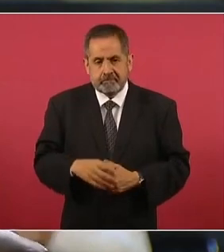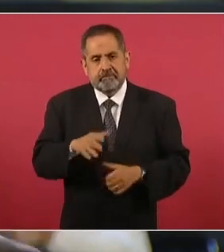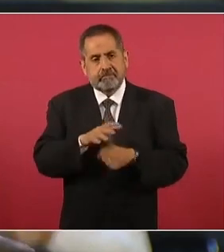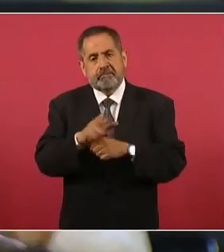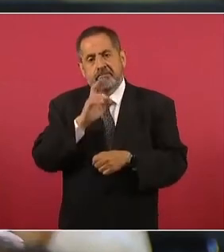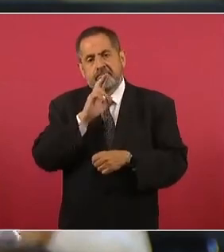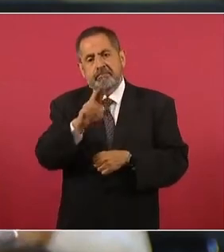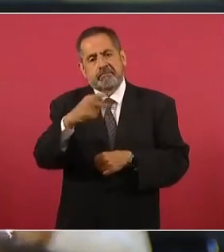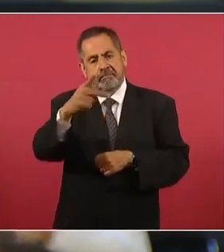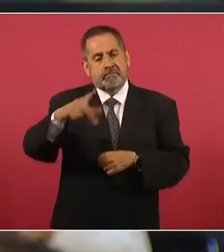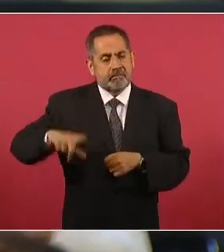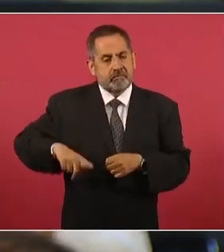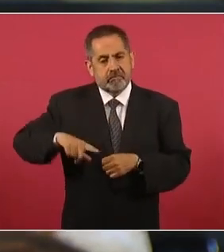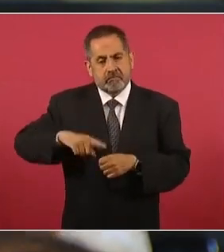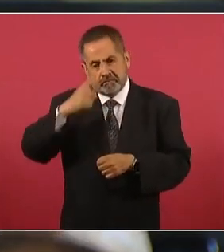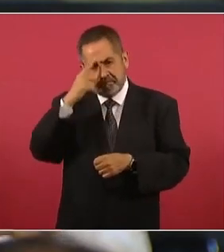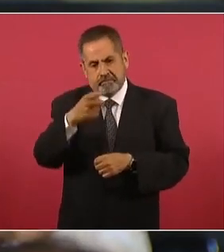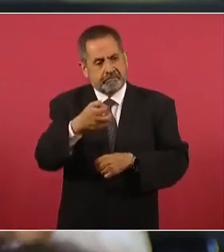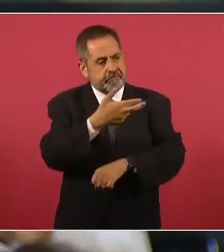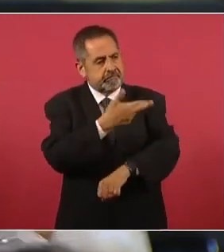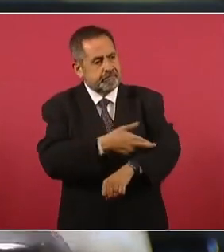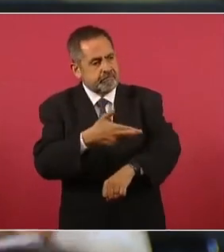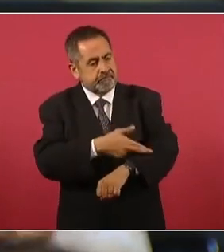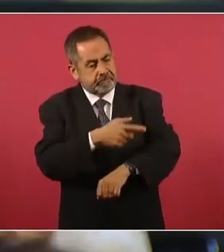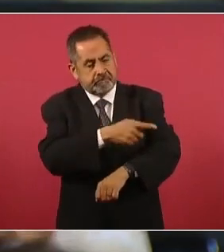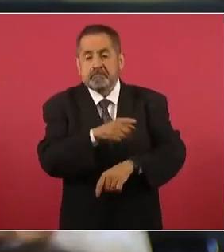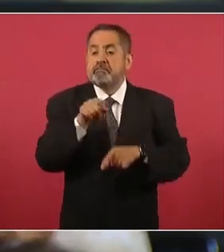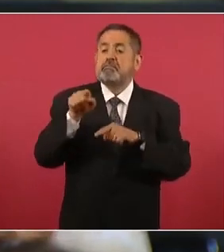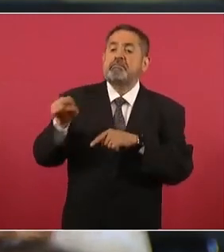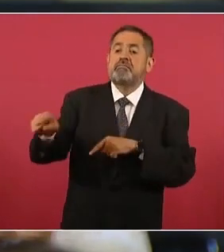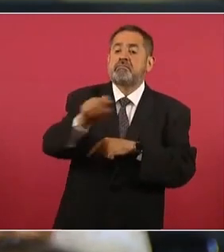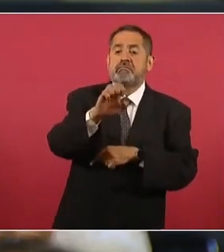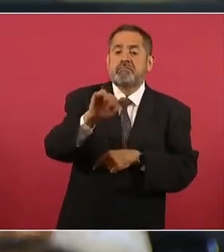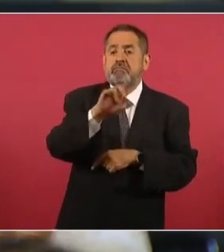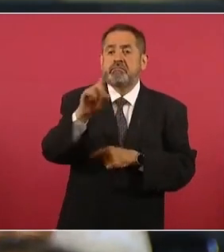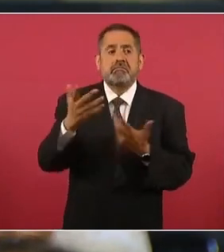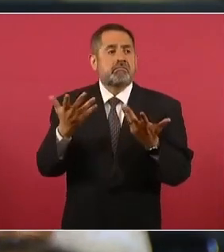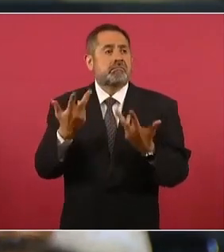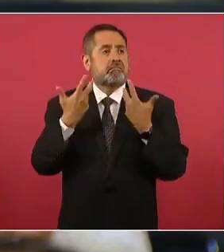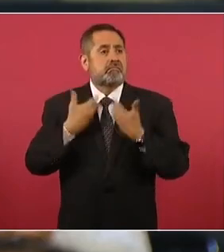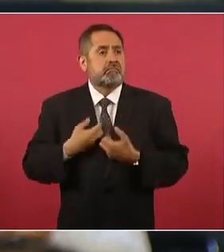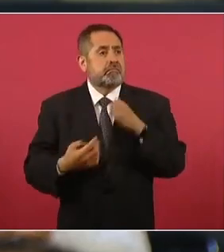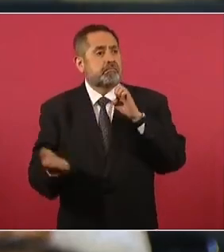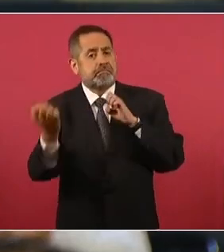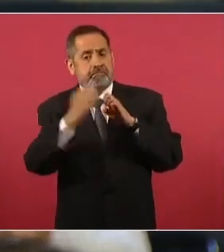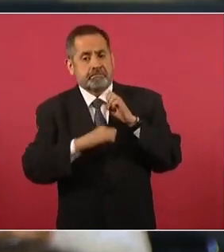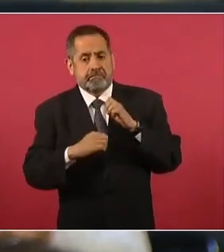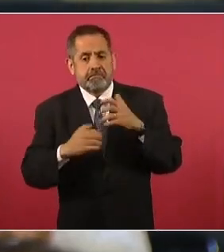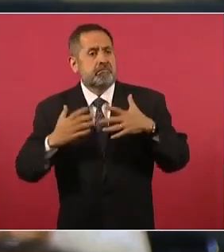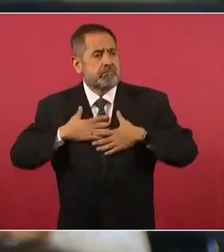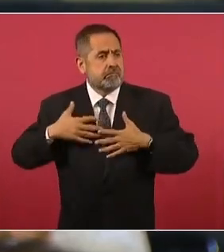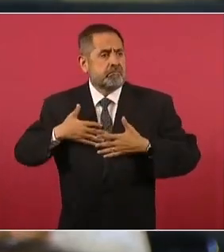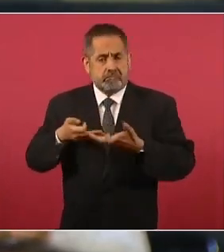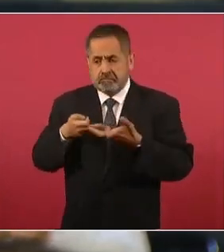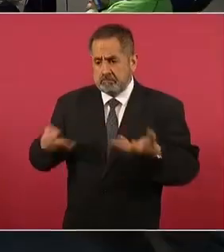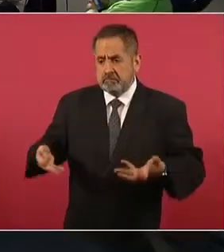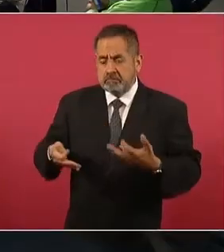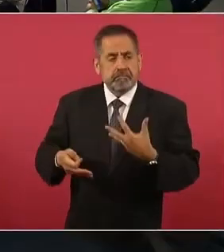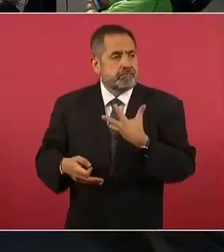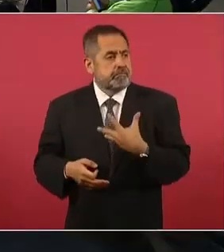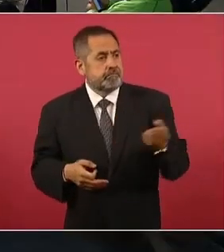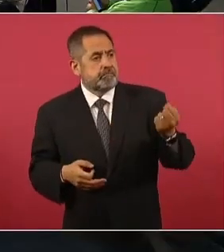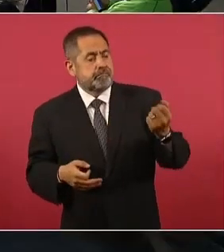respuesta de su gobierno a estos ejidatarios que obviamente están peleando por sus tierras y que